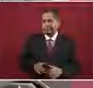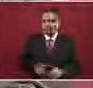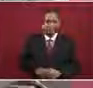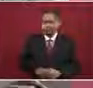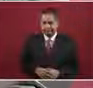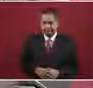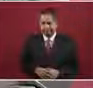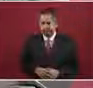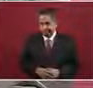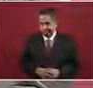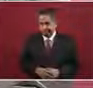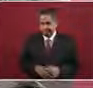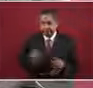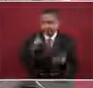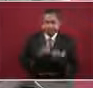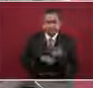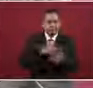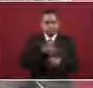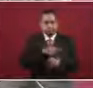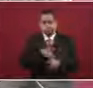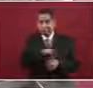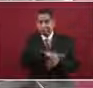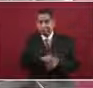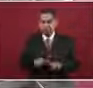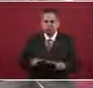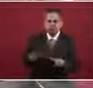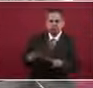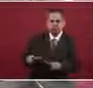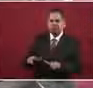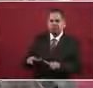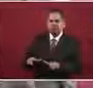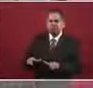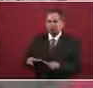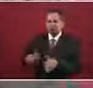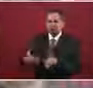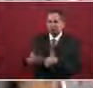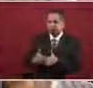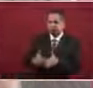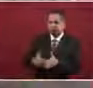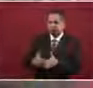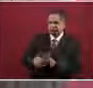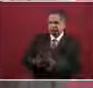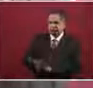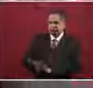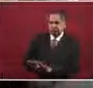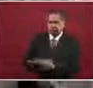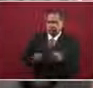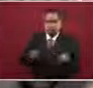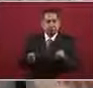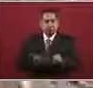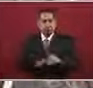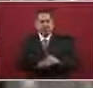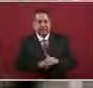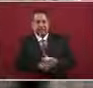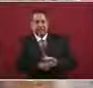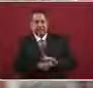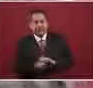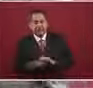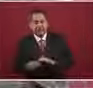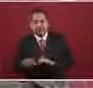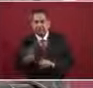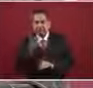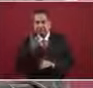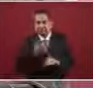pero era para cooptar, para tener maiciados a todos.